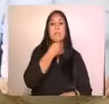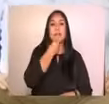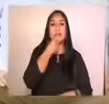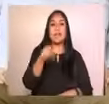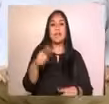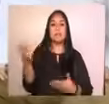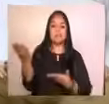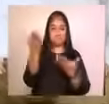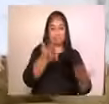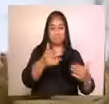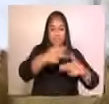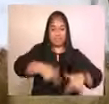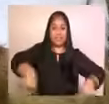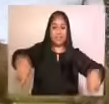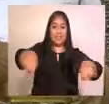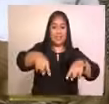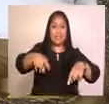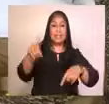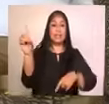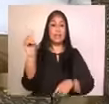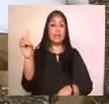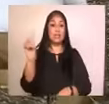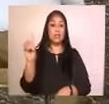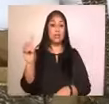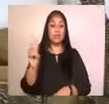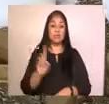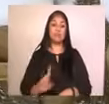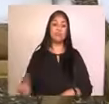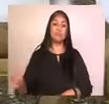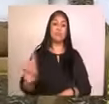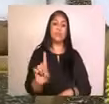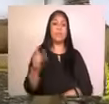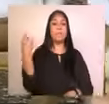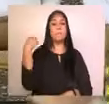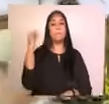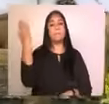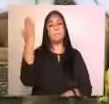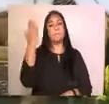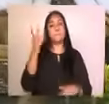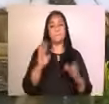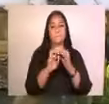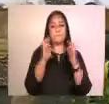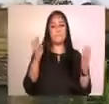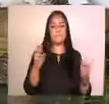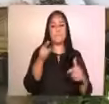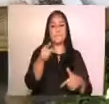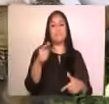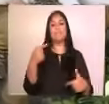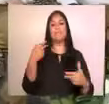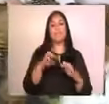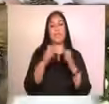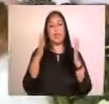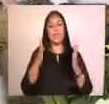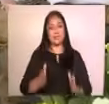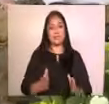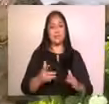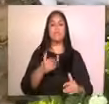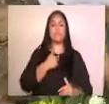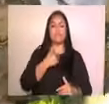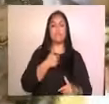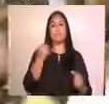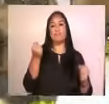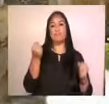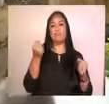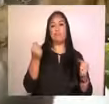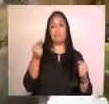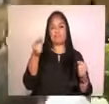que bajen sobre el lado derecho del escenario para una conferencia de prensa en donde los compañeros periodistas tendrán a bien